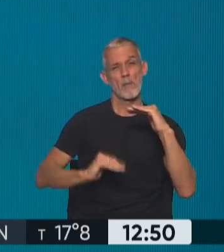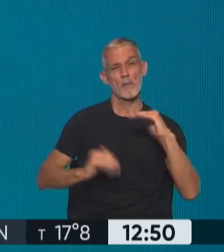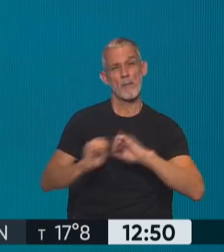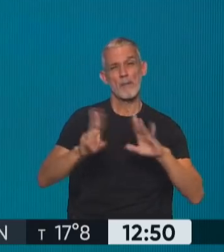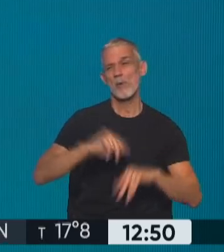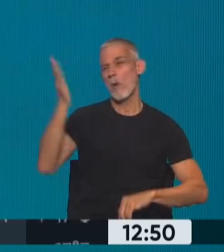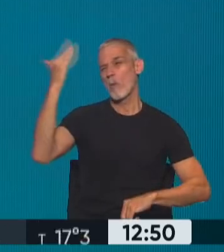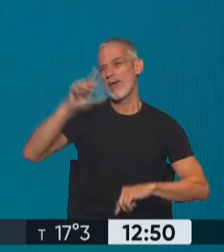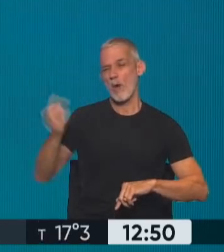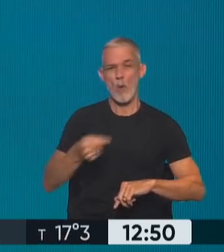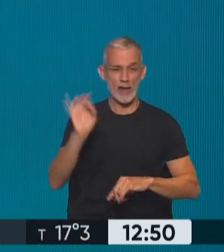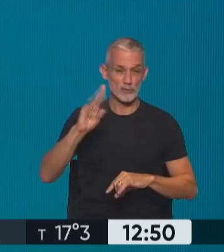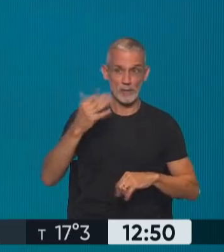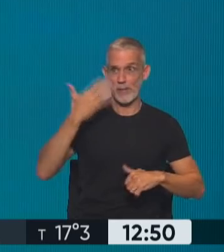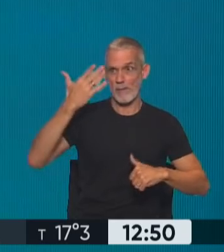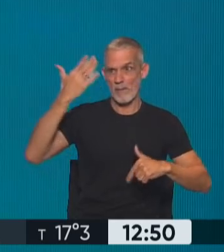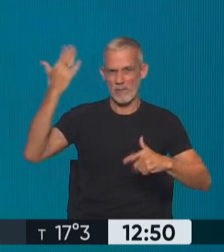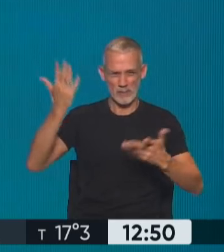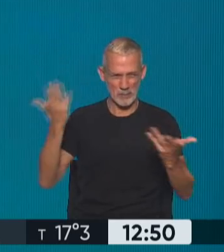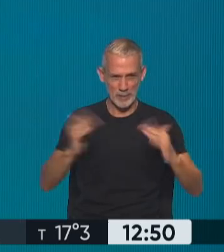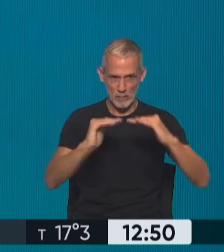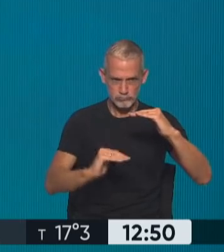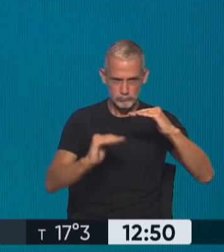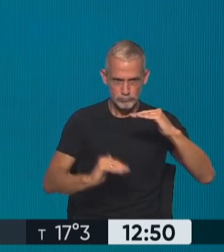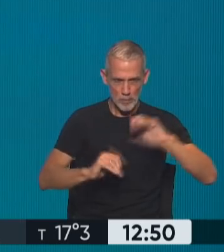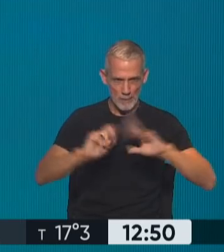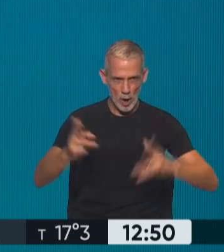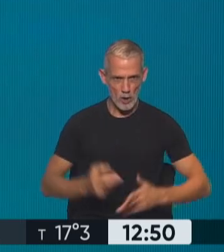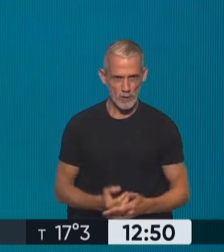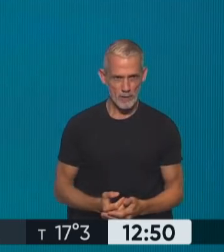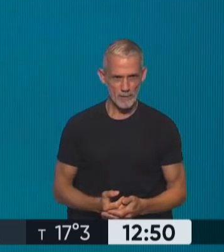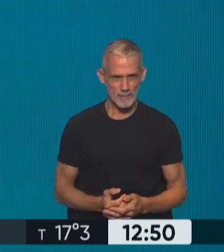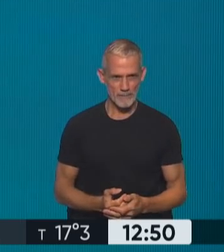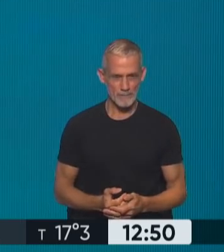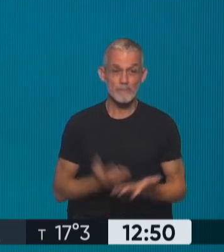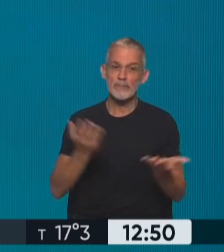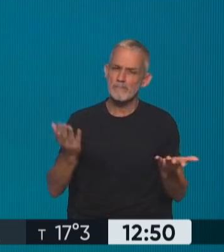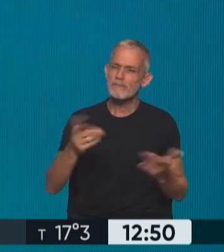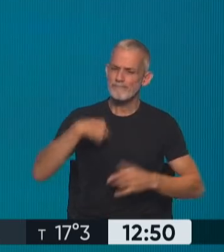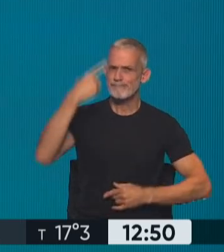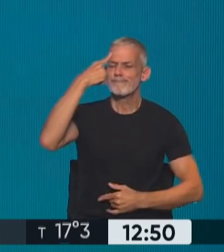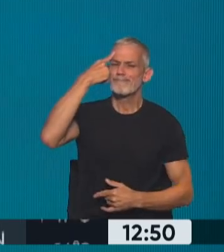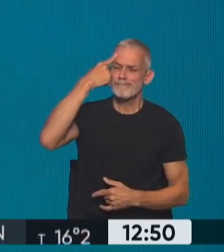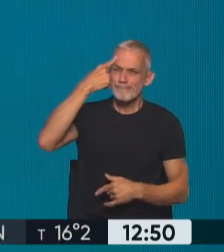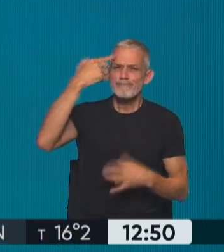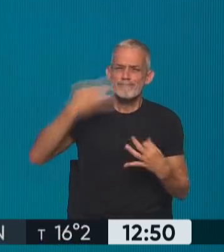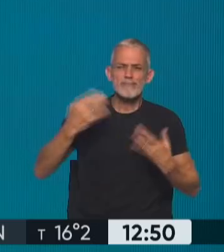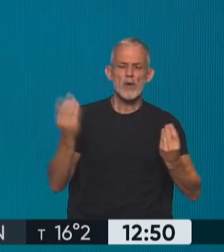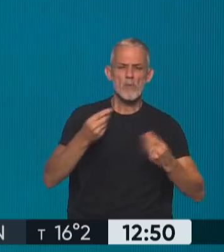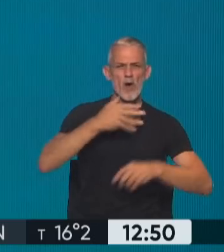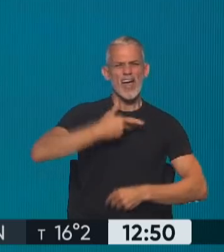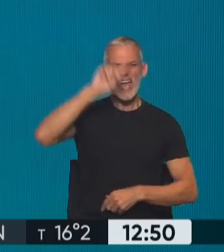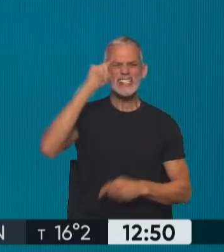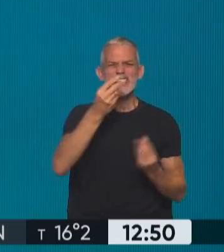situación se agrava más y se profundiza más. Y esto también nos plantea algo: ¿qué tipo de